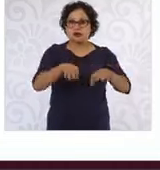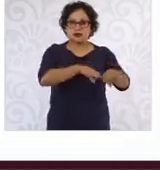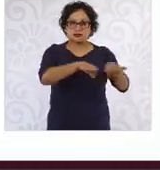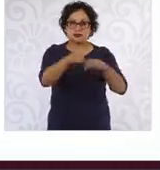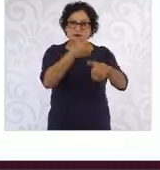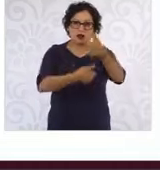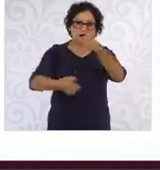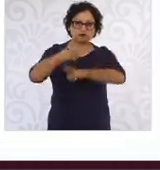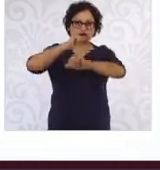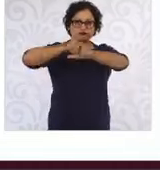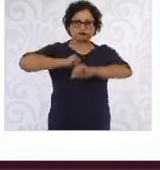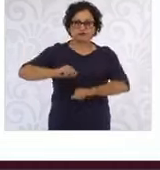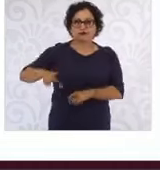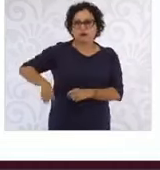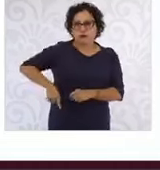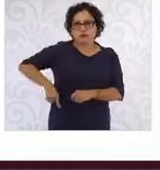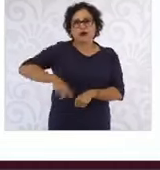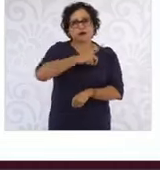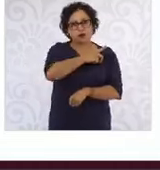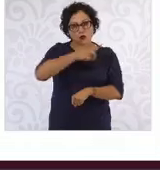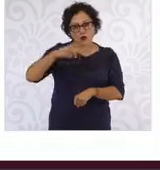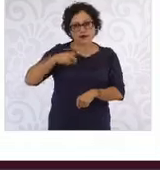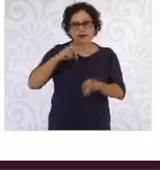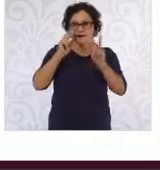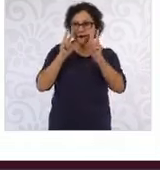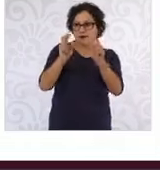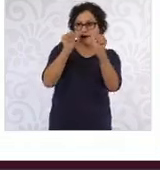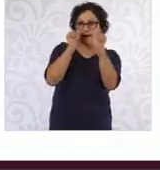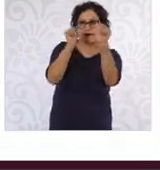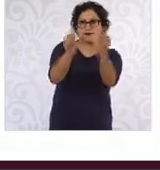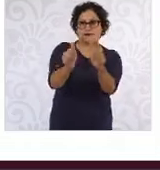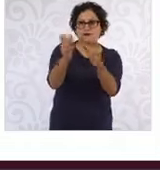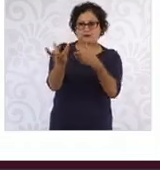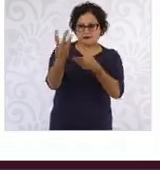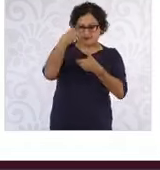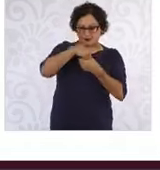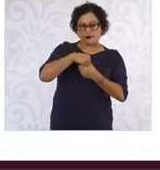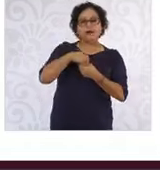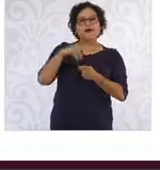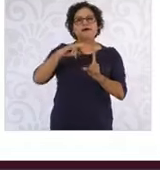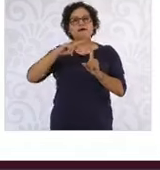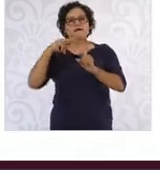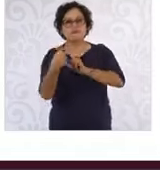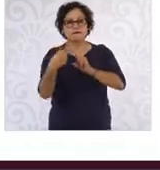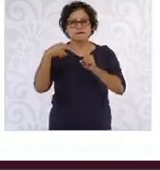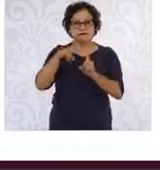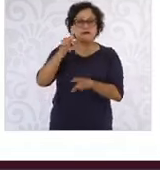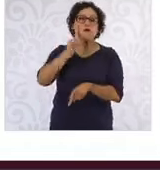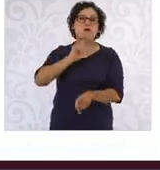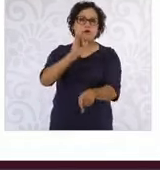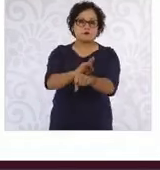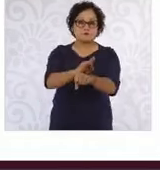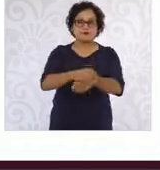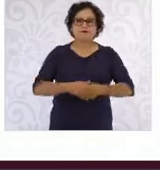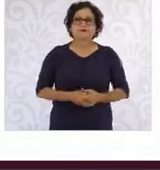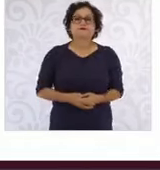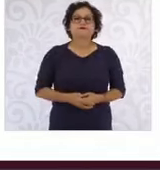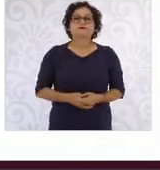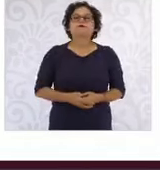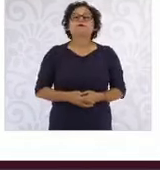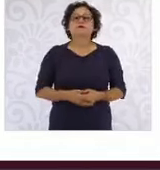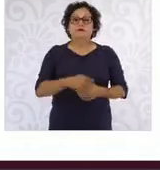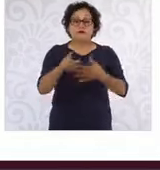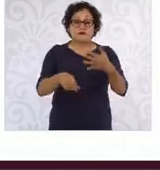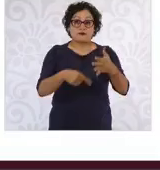las mujeres como para conocer u observar delitos del fuero común. Y se establece también la